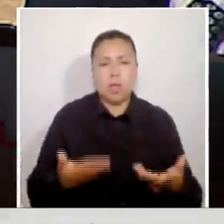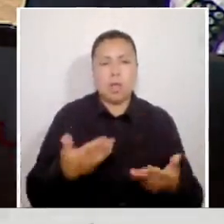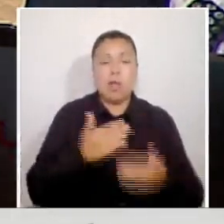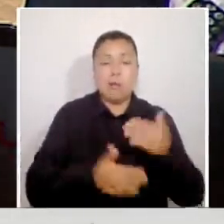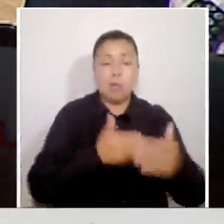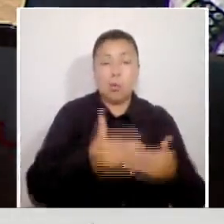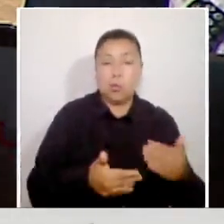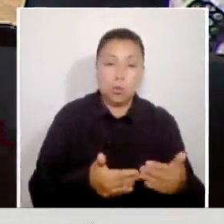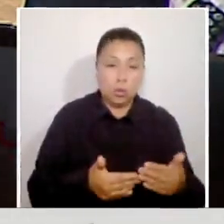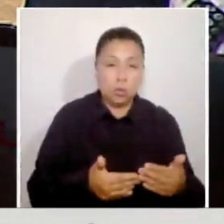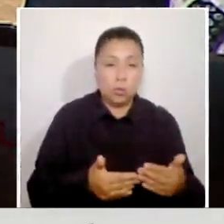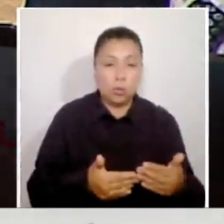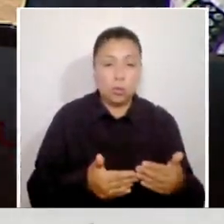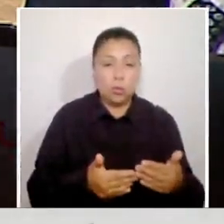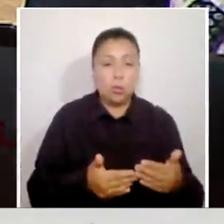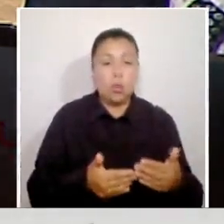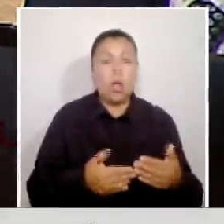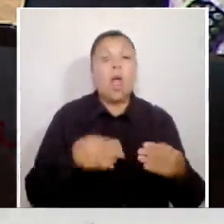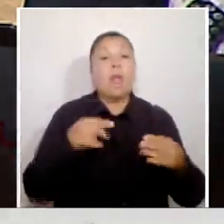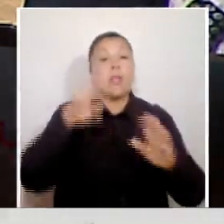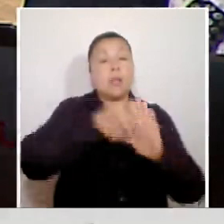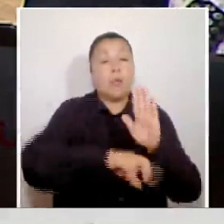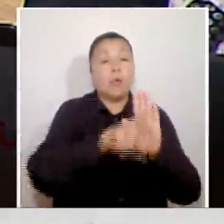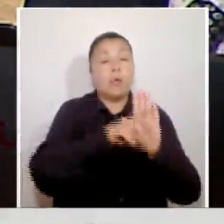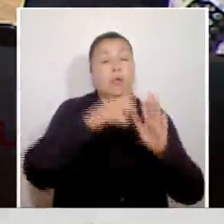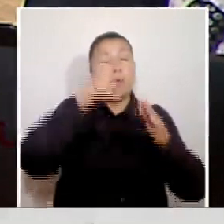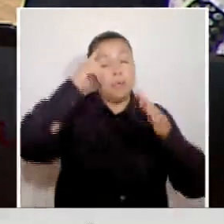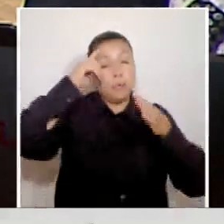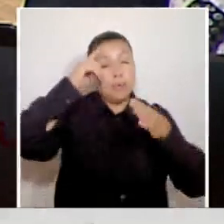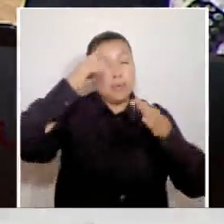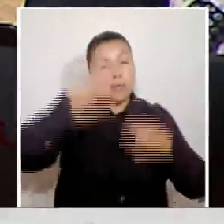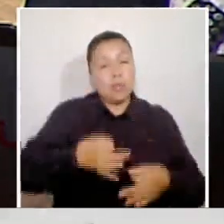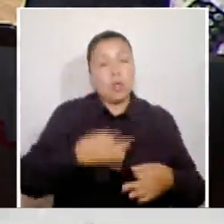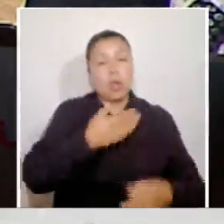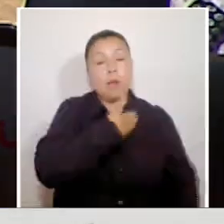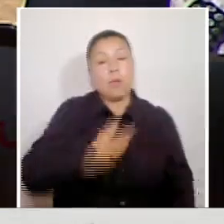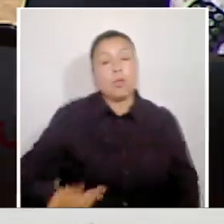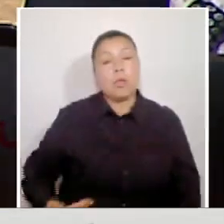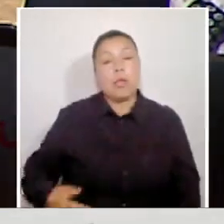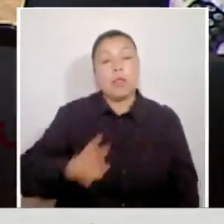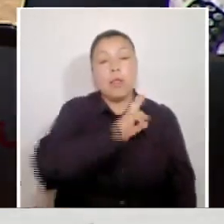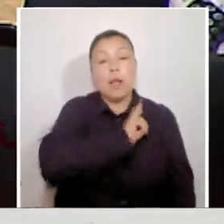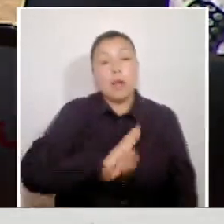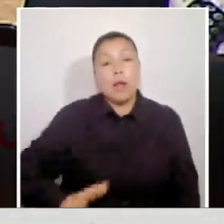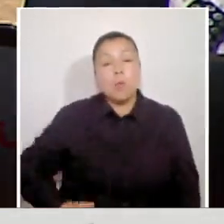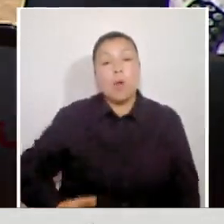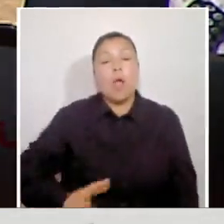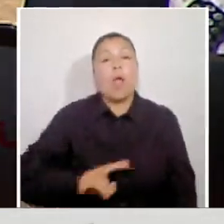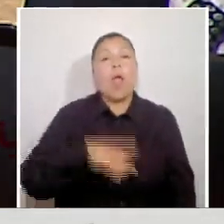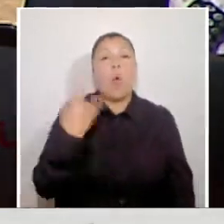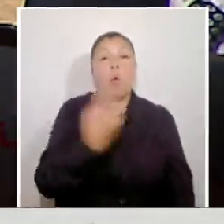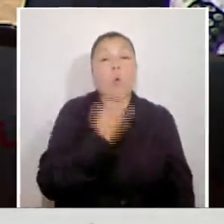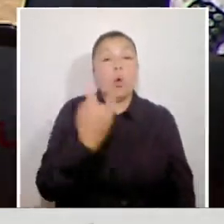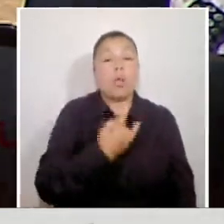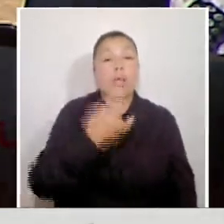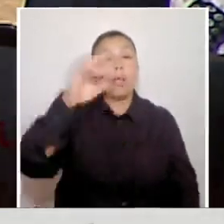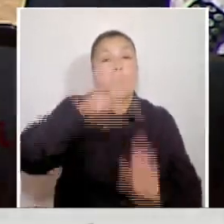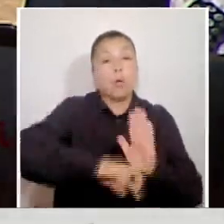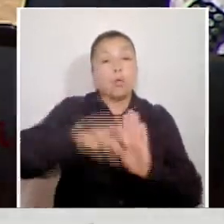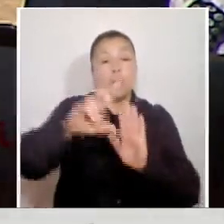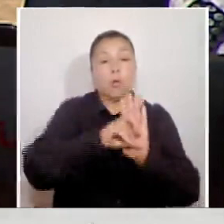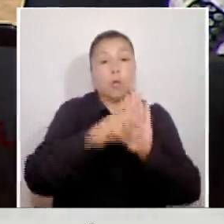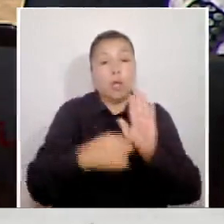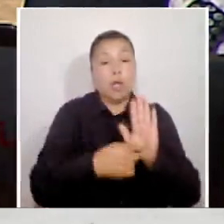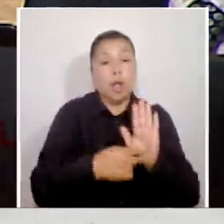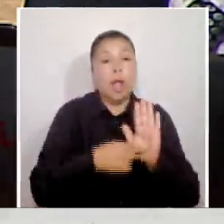procedimiento de este proyecto de resolución con el propósito que el presidente de la república le ponga urgencia a estos proyectos de ley y puedan